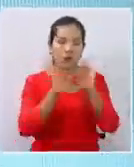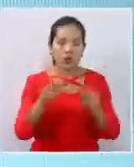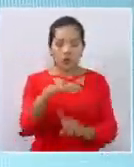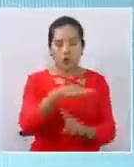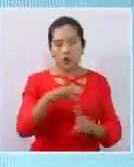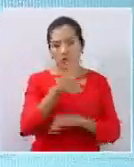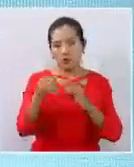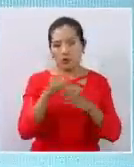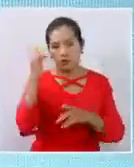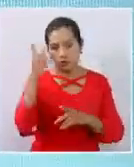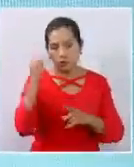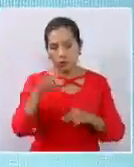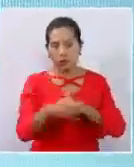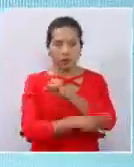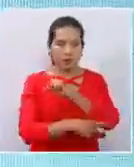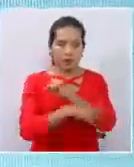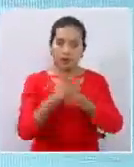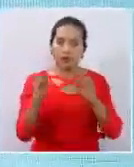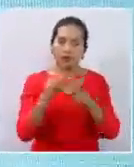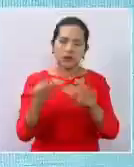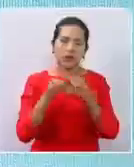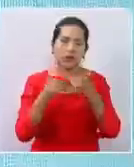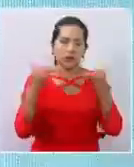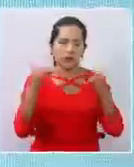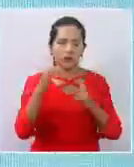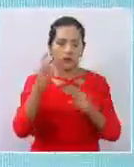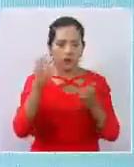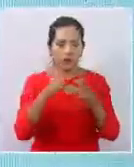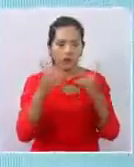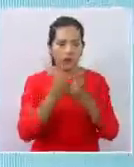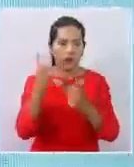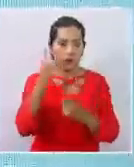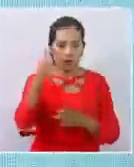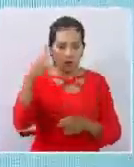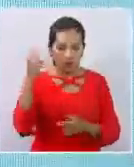política del país, de ahí que asambleístas departamentales en Cochabamba aseguran que debe ser